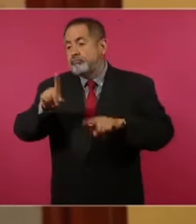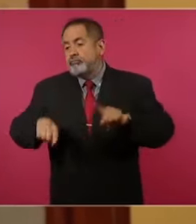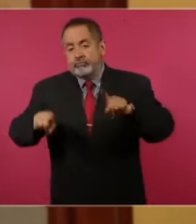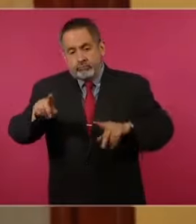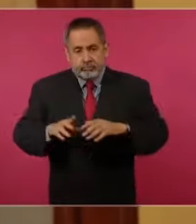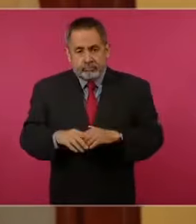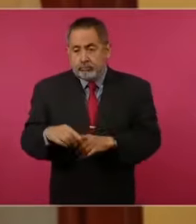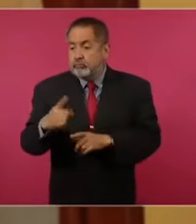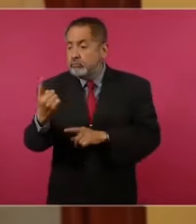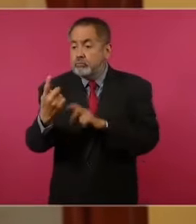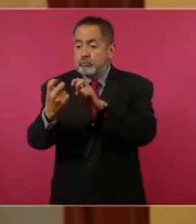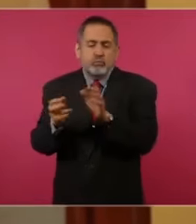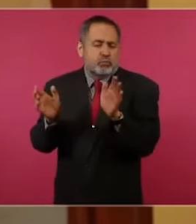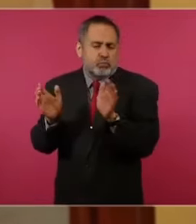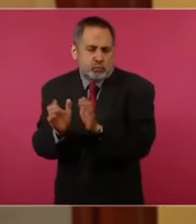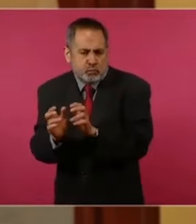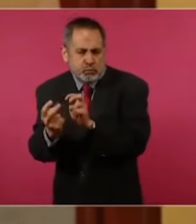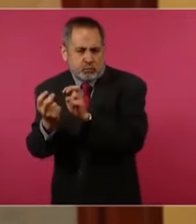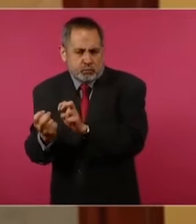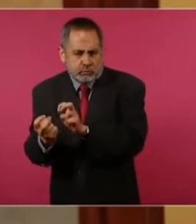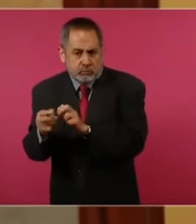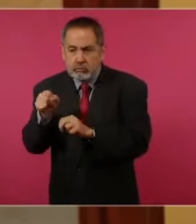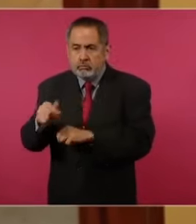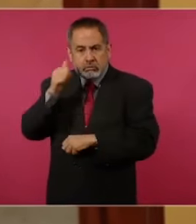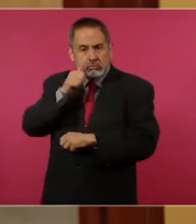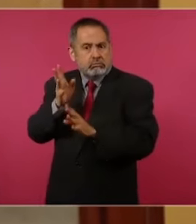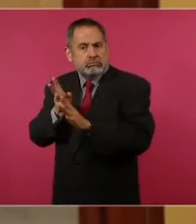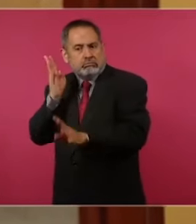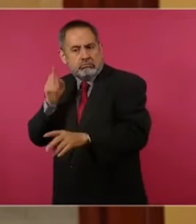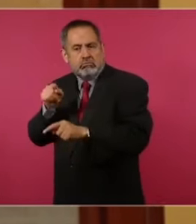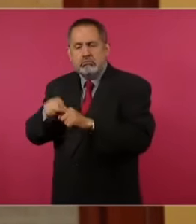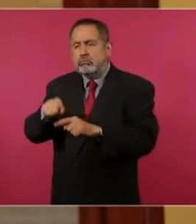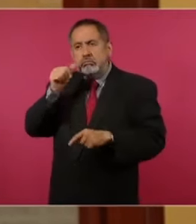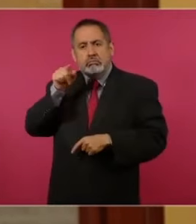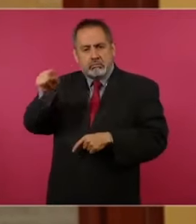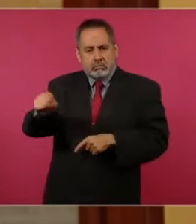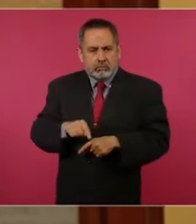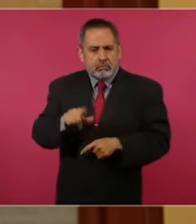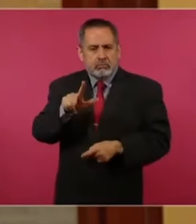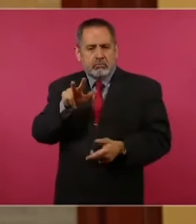un consultorio, las más pequeñas y que son siempre las que están en los lugares más alejados, son